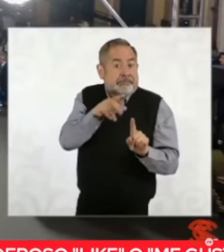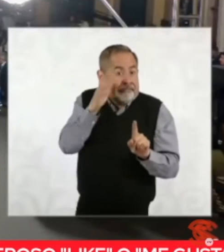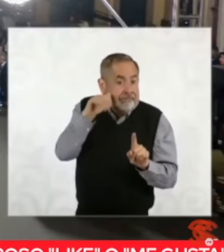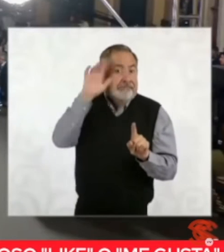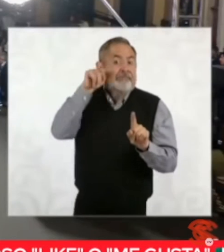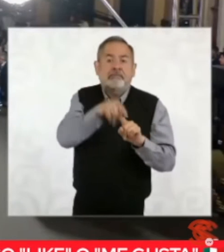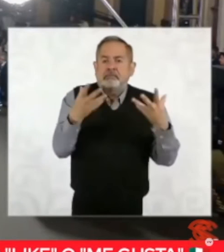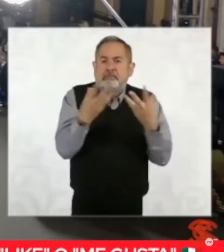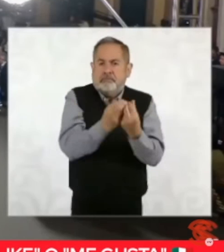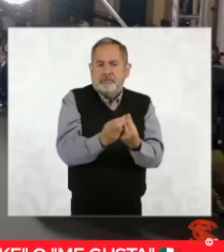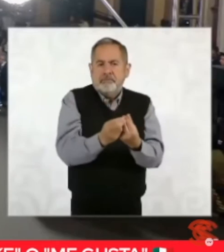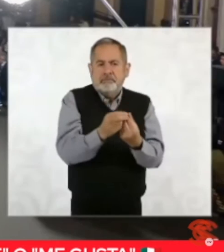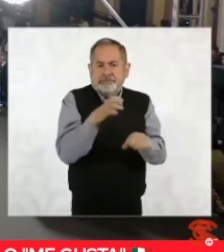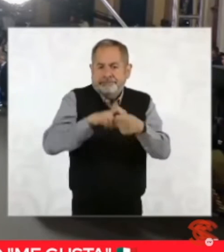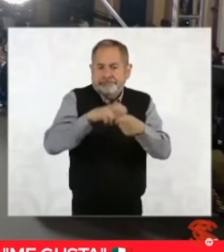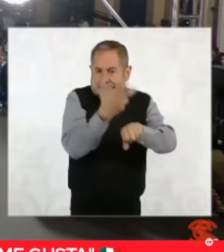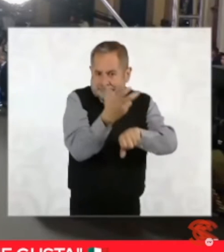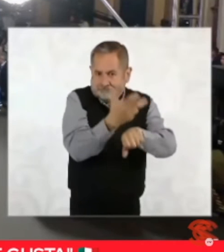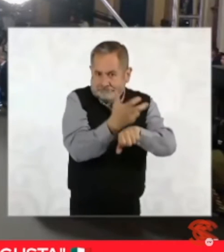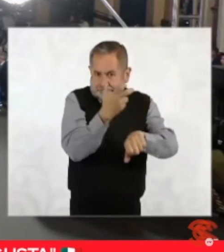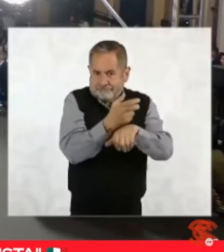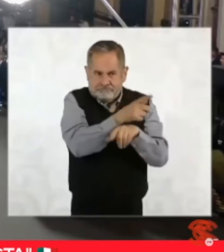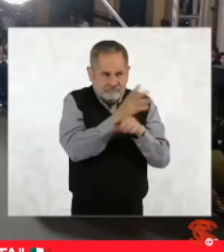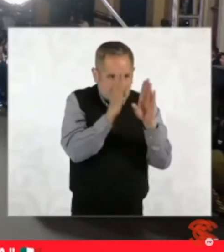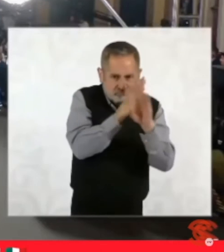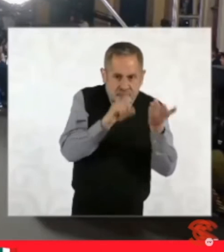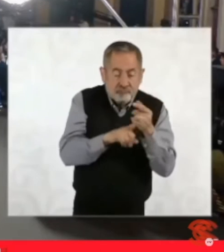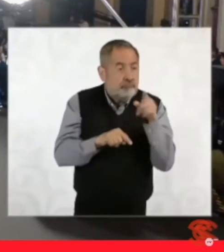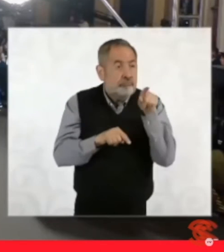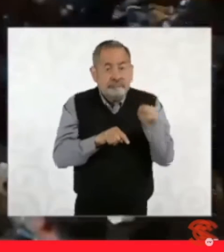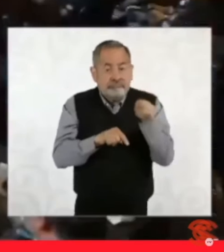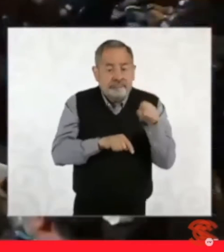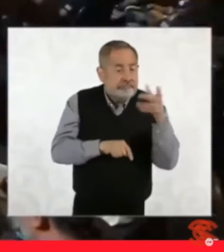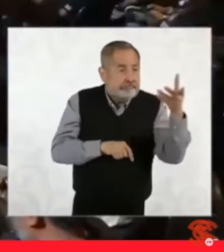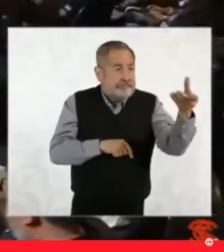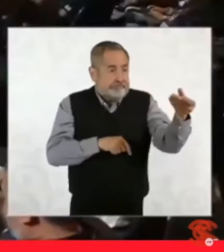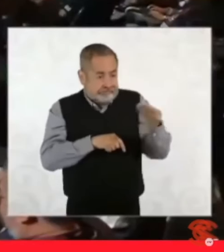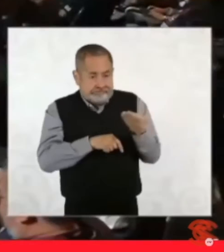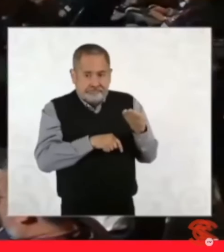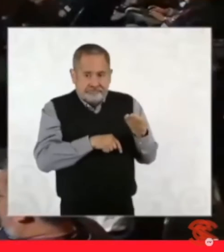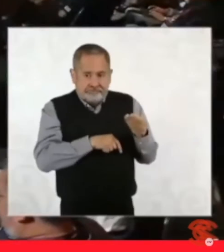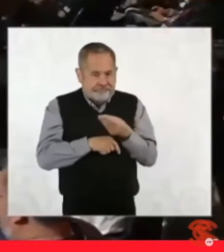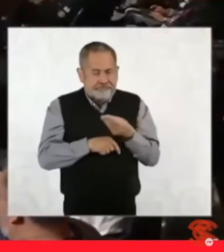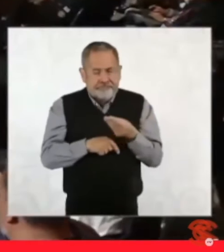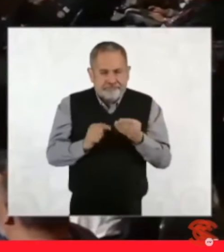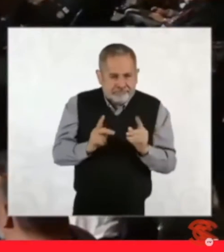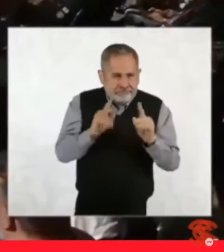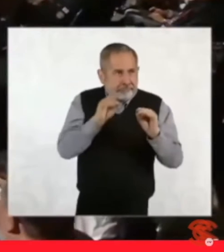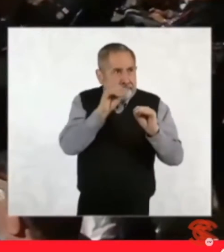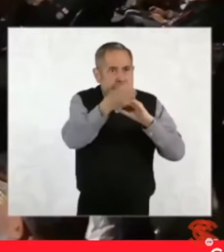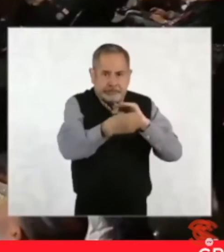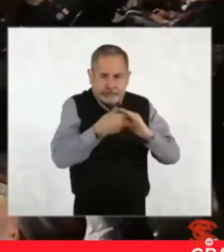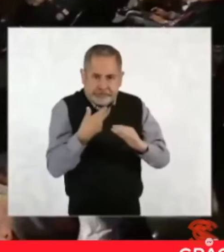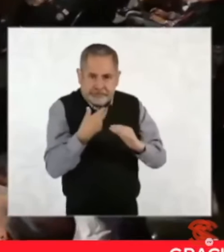agencias de seguridad estadounidenses, nos llegó unos cables de inteligencia